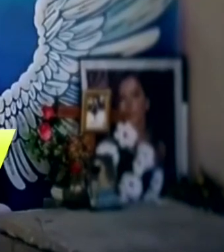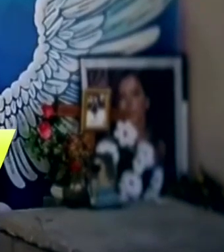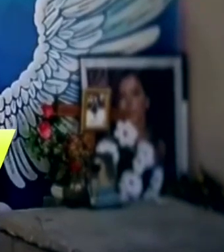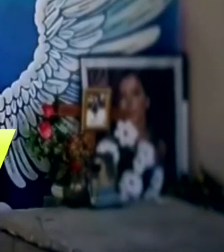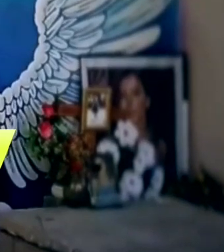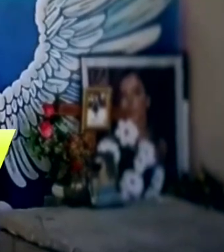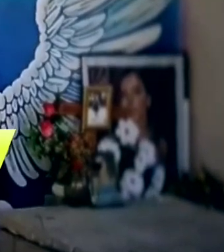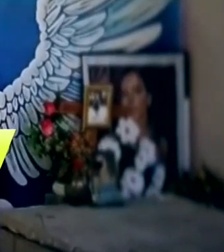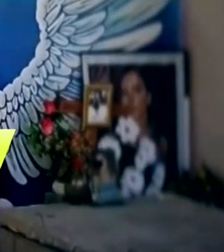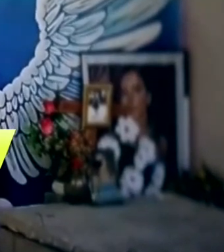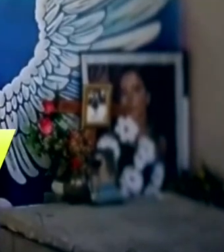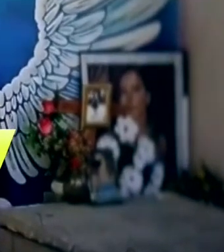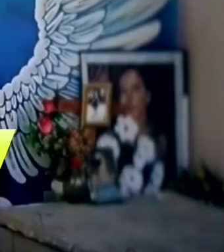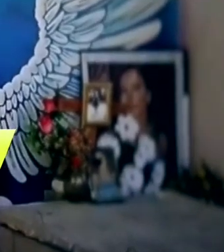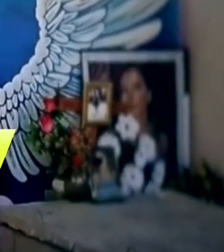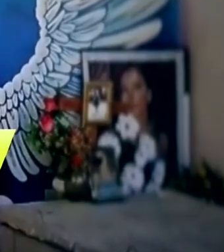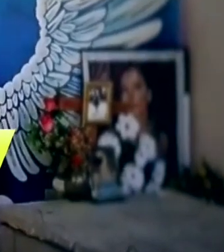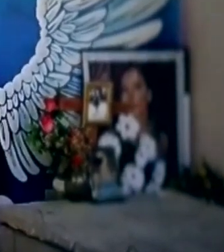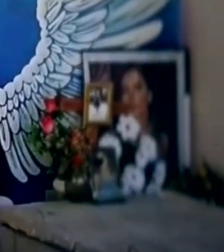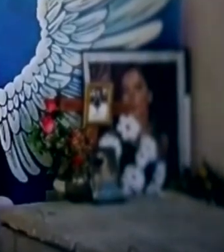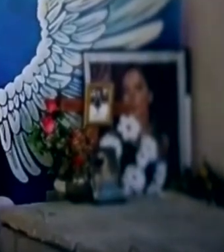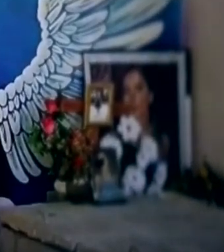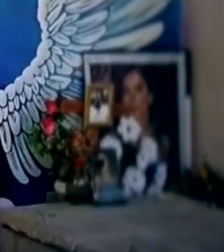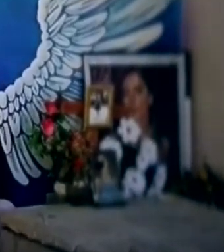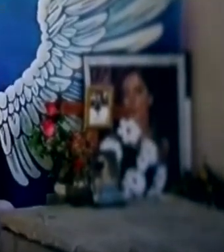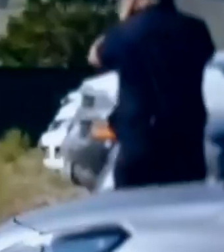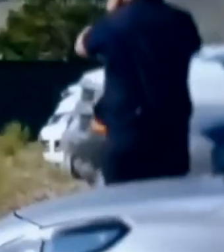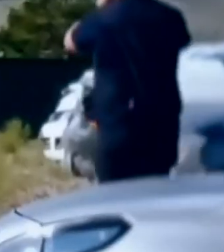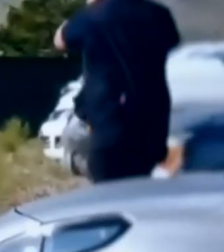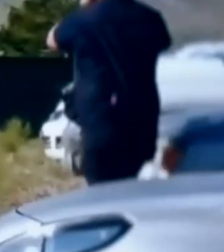los familiares de Devani tuvieron oportunidad de tomar sus muestras.